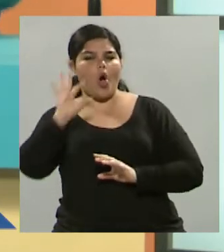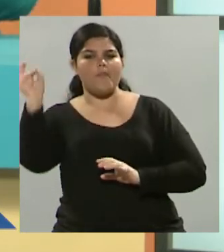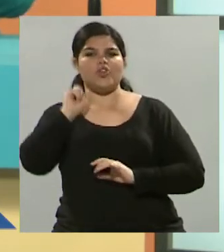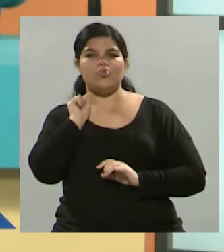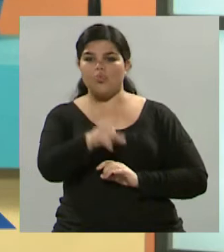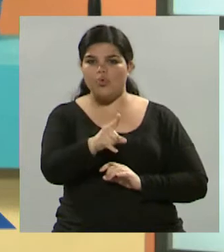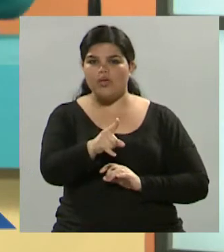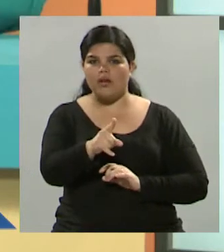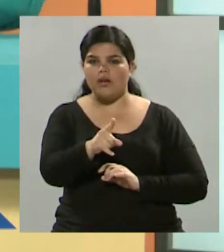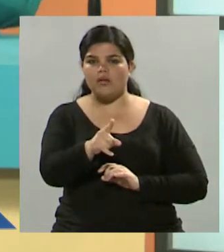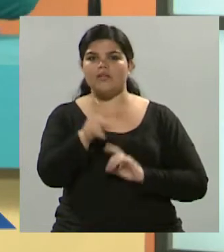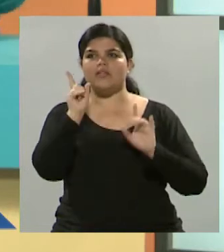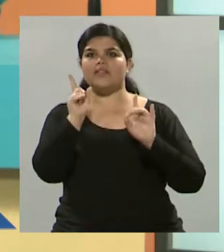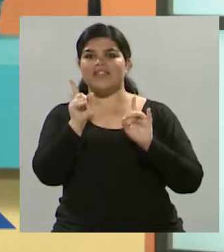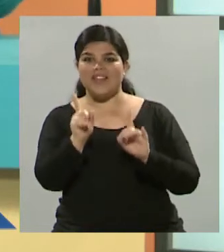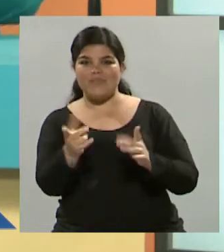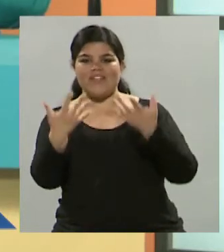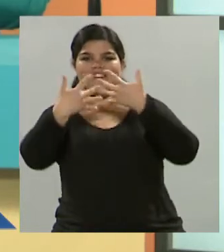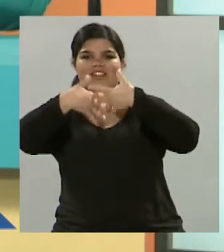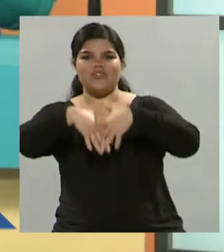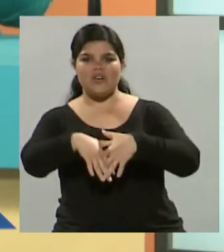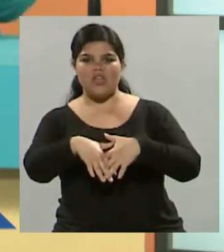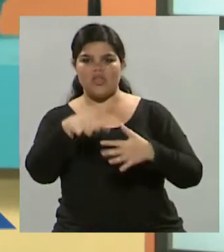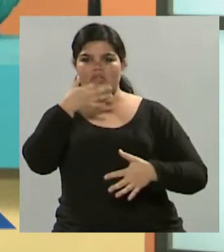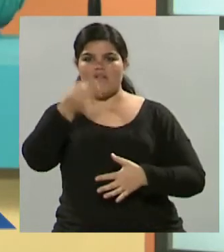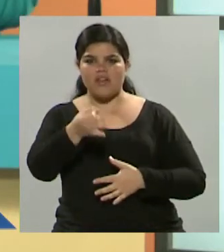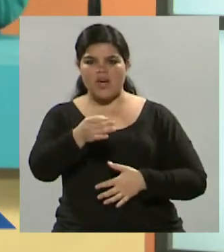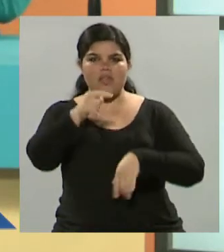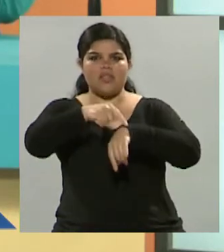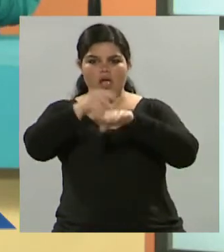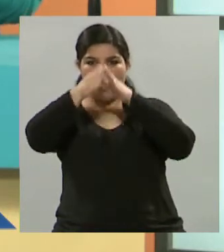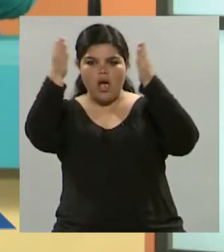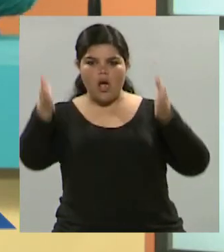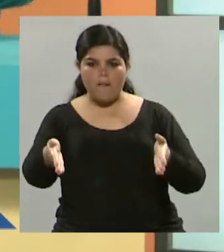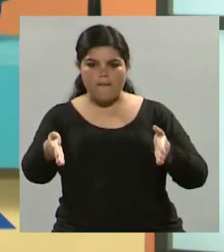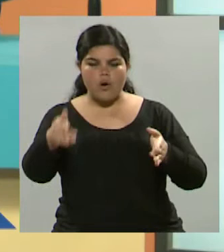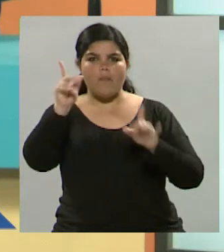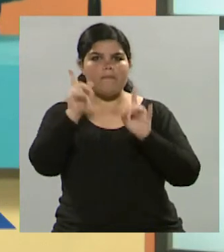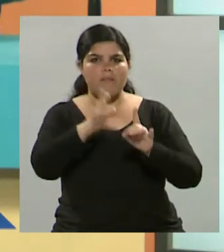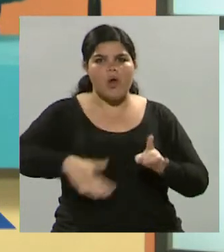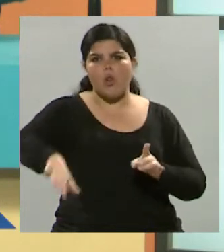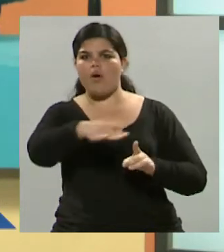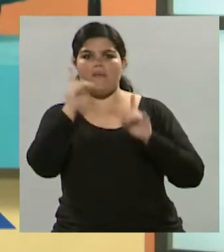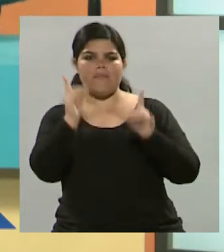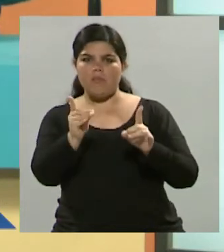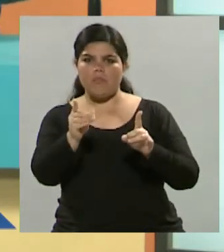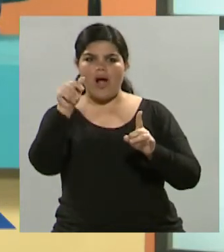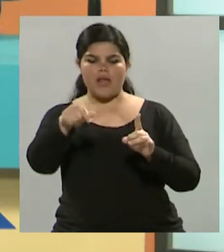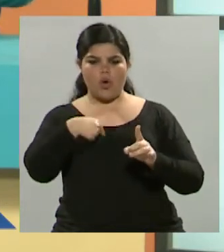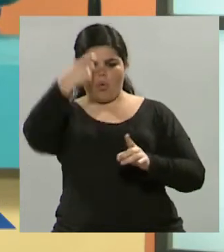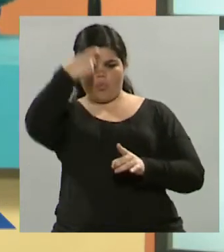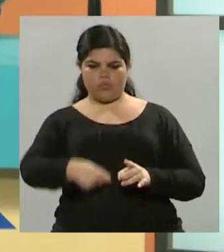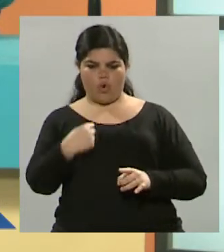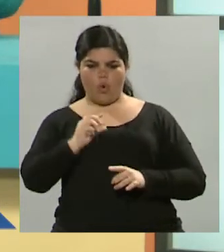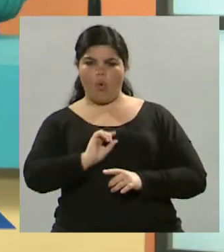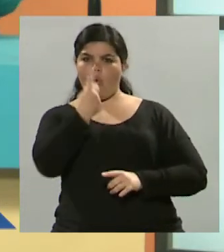que viene, que sucede y que existe en ese encuentro con las otras miradas, donde ya no estás hablando solo de vos, sino que